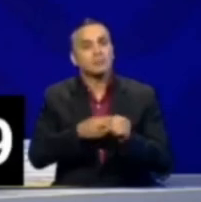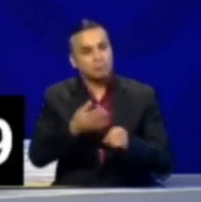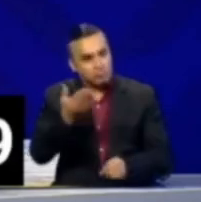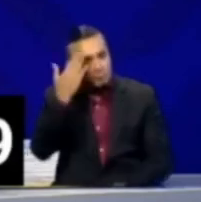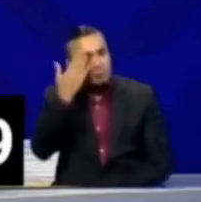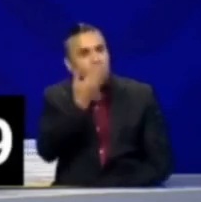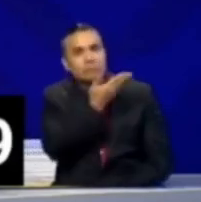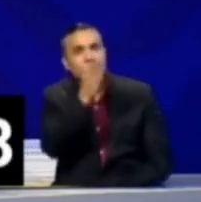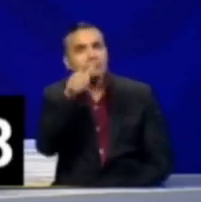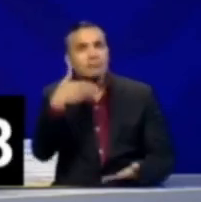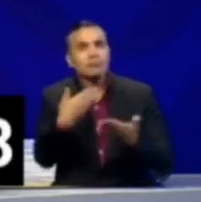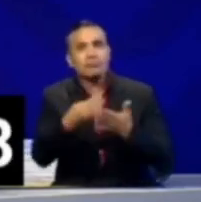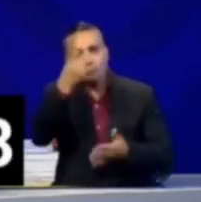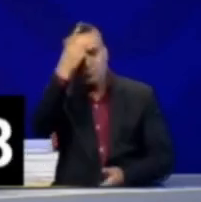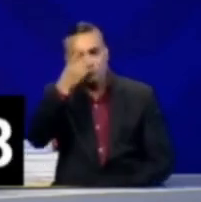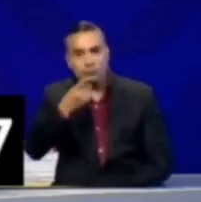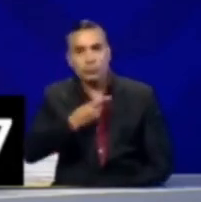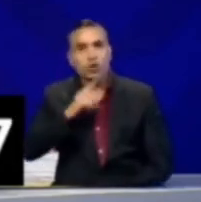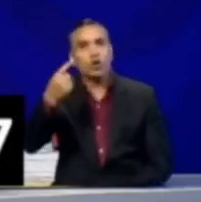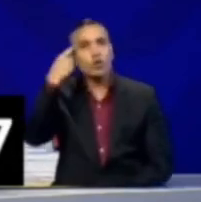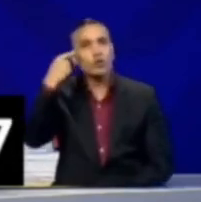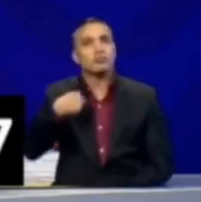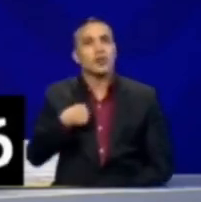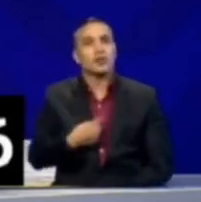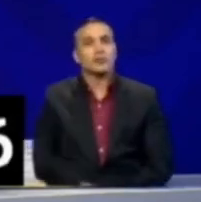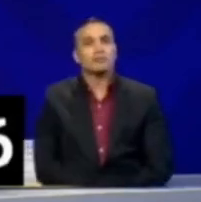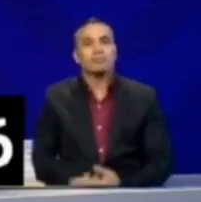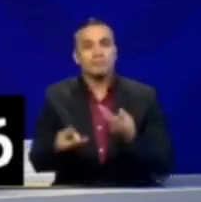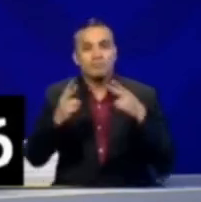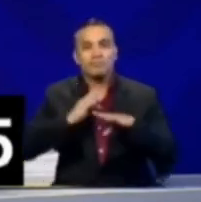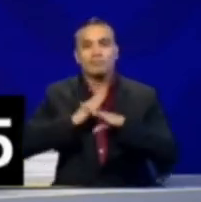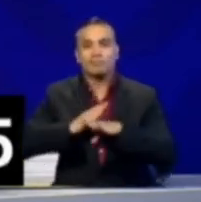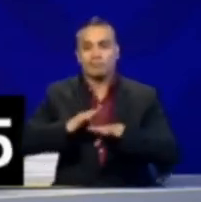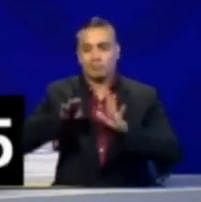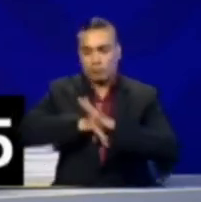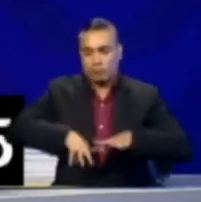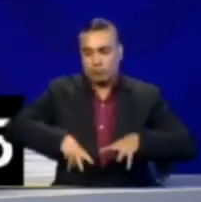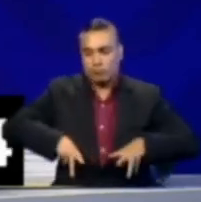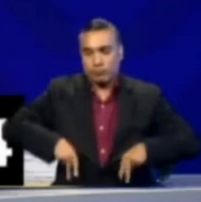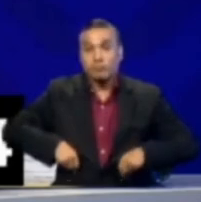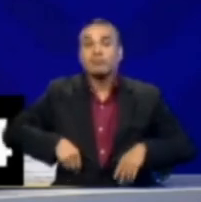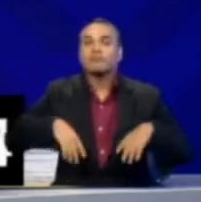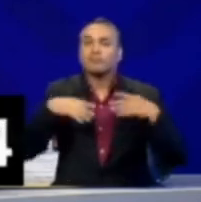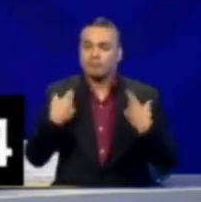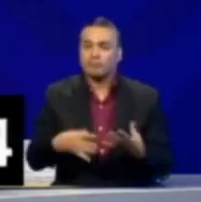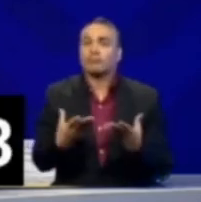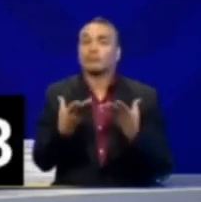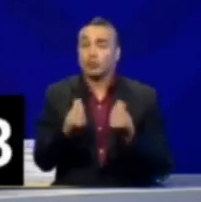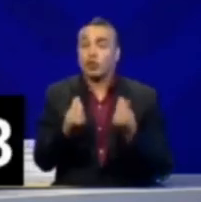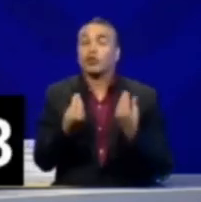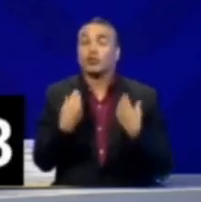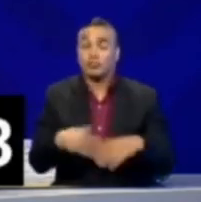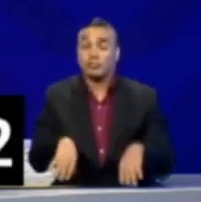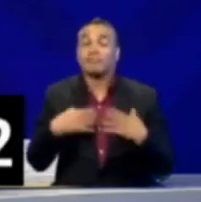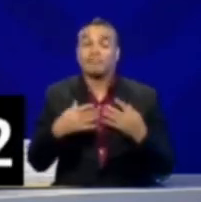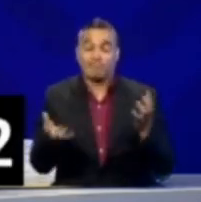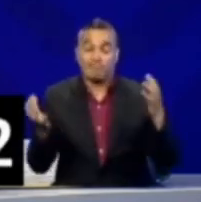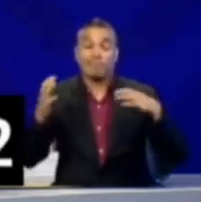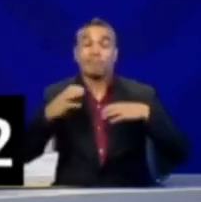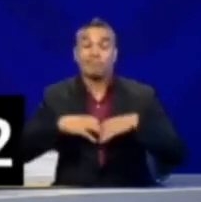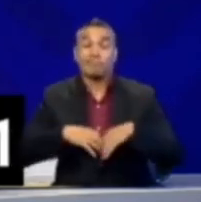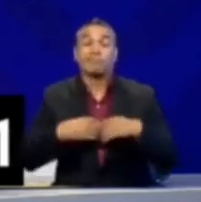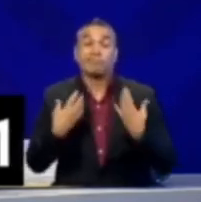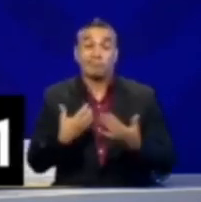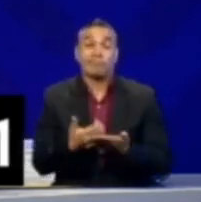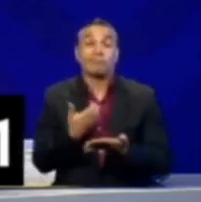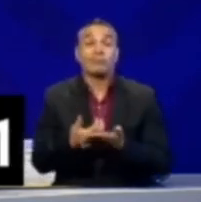conozcan de todas las decisiones del gobierno y evitar así la corrupción que ha consumido gran parte de esa gran